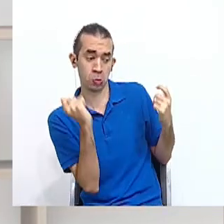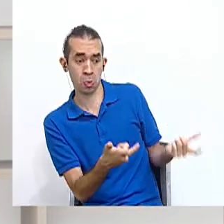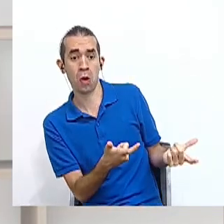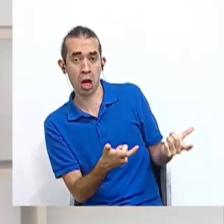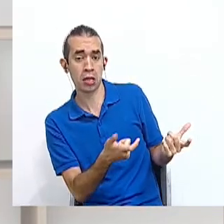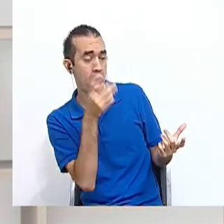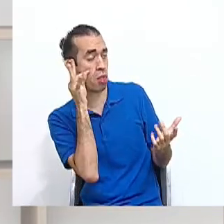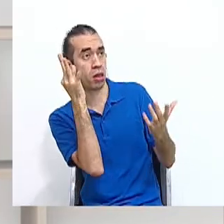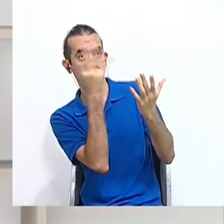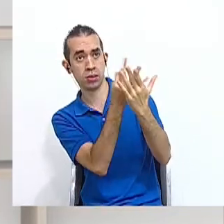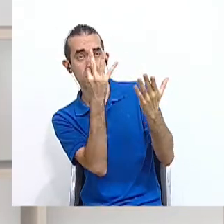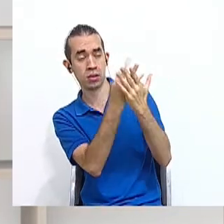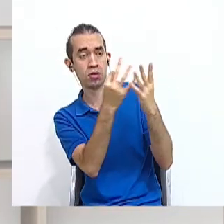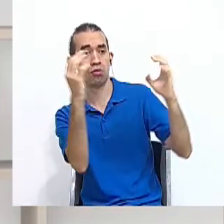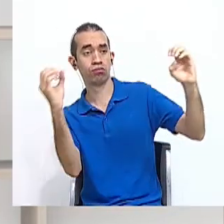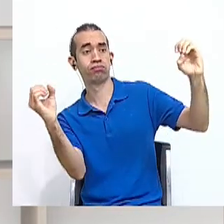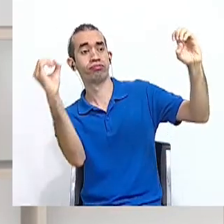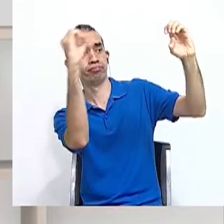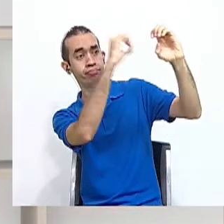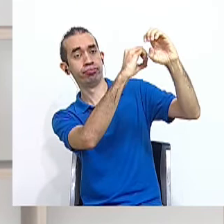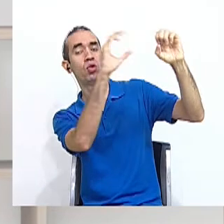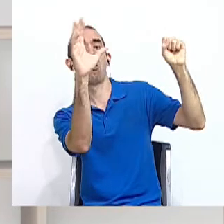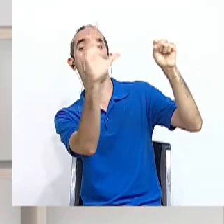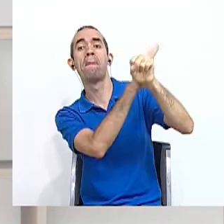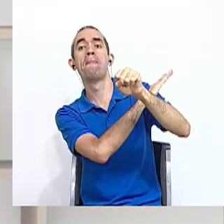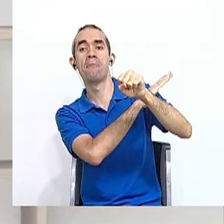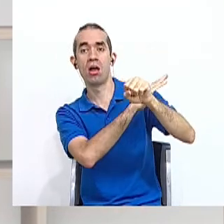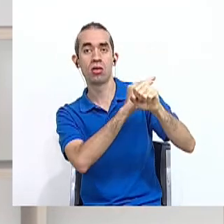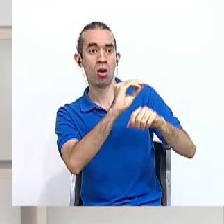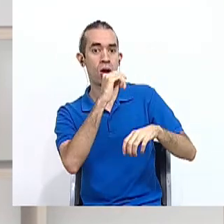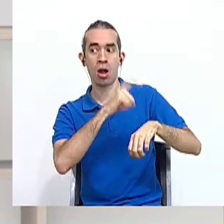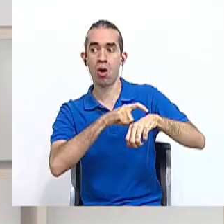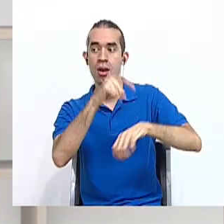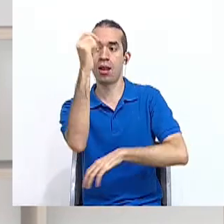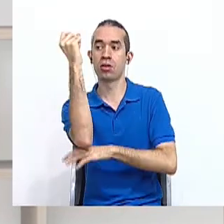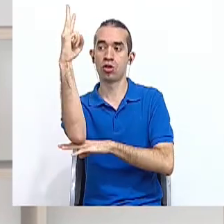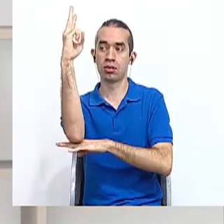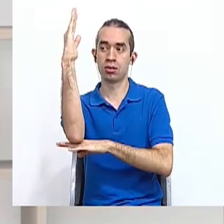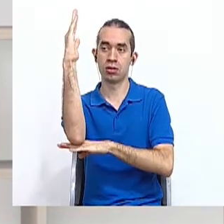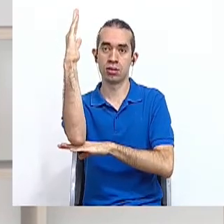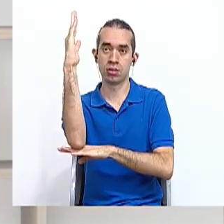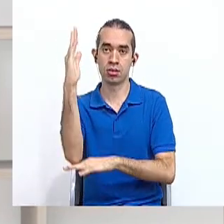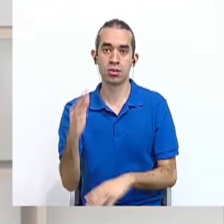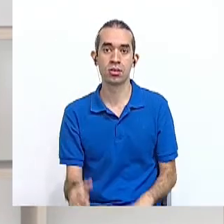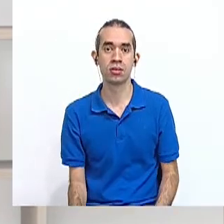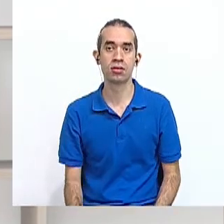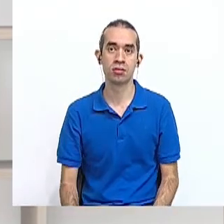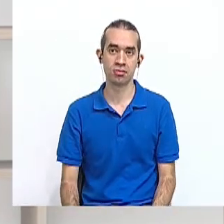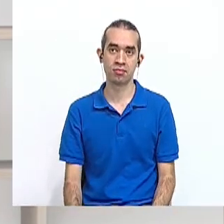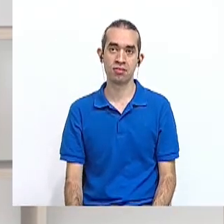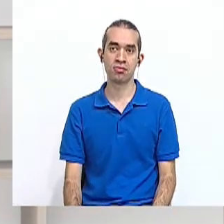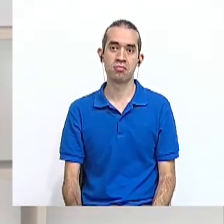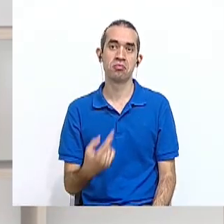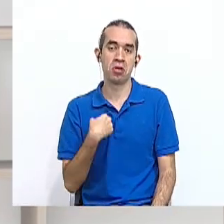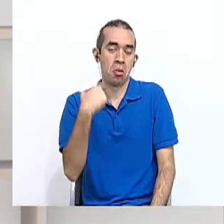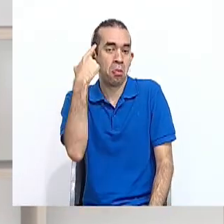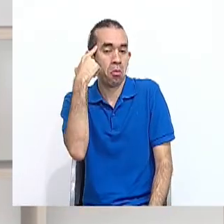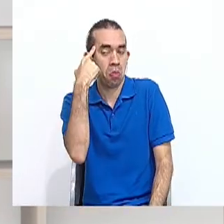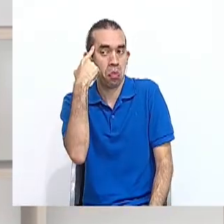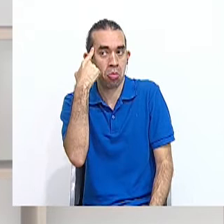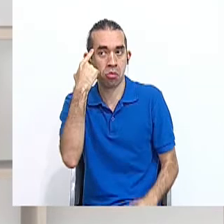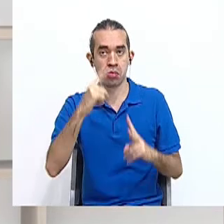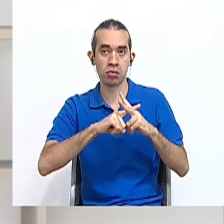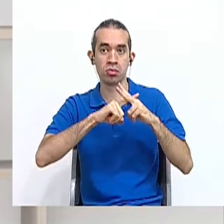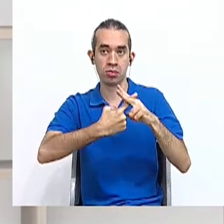ser testigo de un eclipse total de sol a mediodía. Este fue, yo considero, el